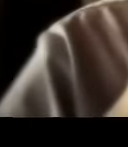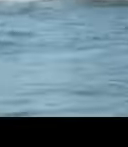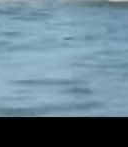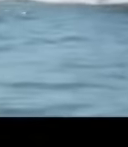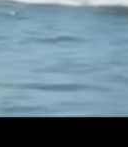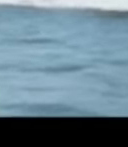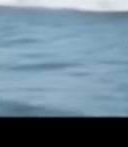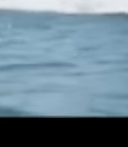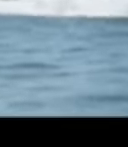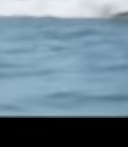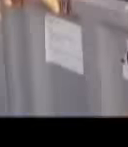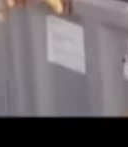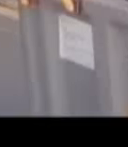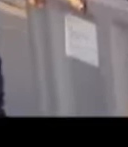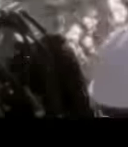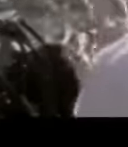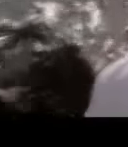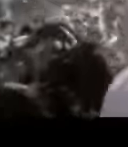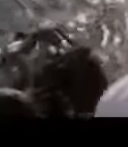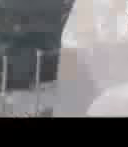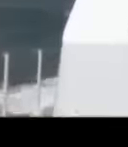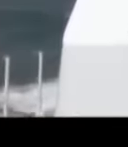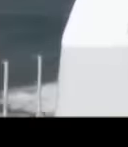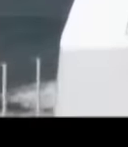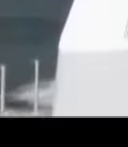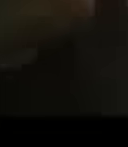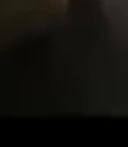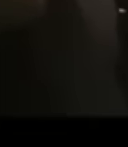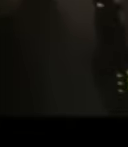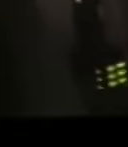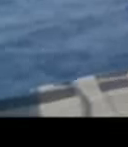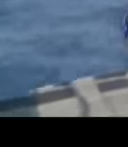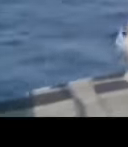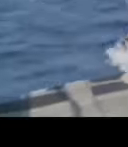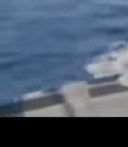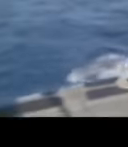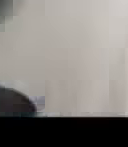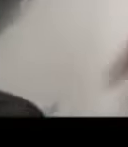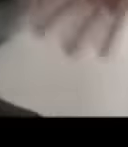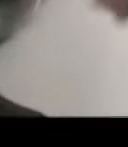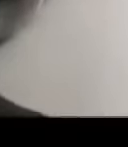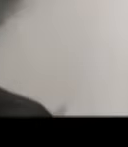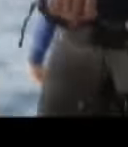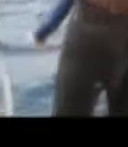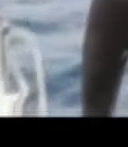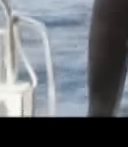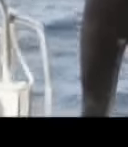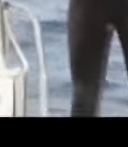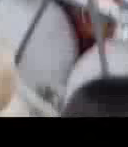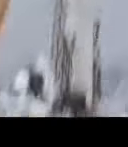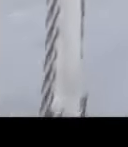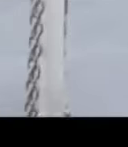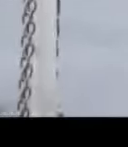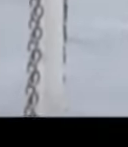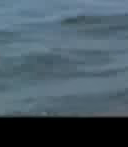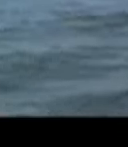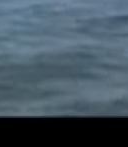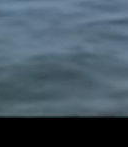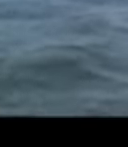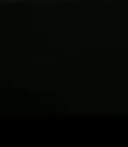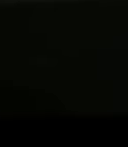de combate. Ahora, por primera vez, un equipo de científicos osados van en busca de los naufragios. Usan tecnología de punta para